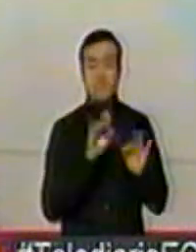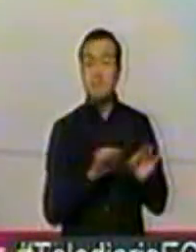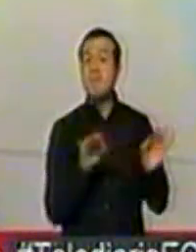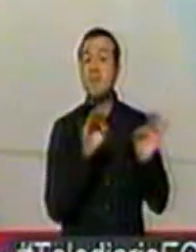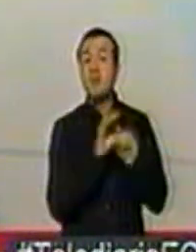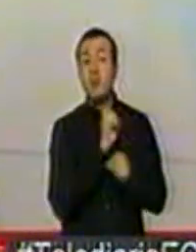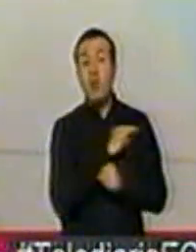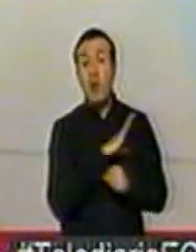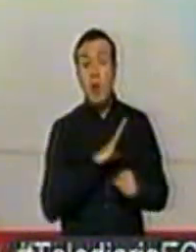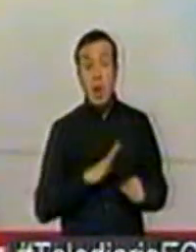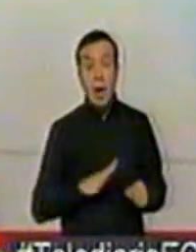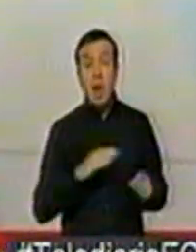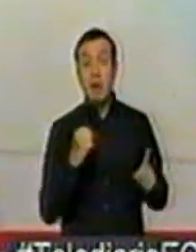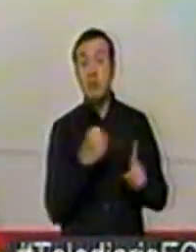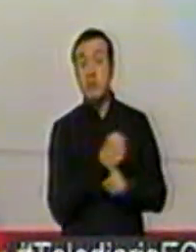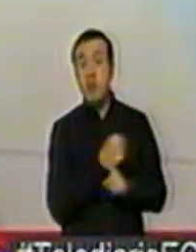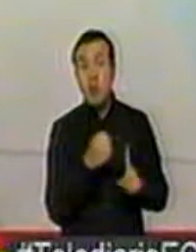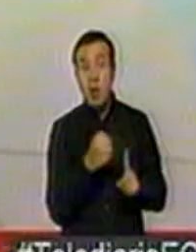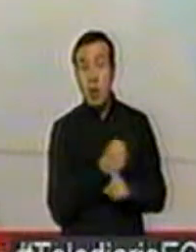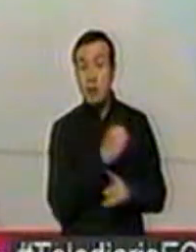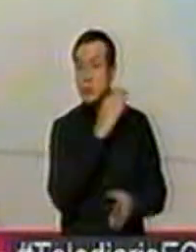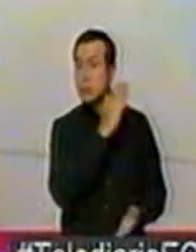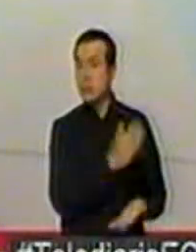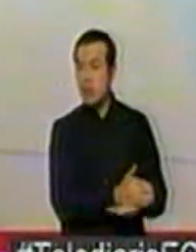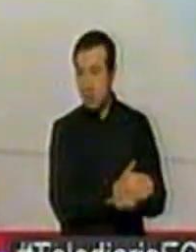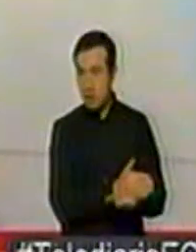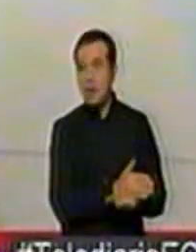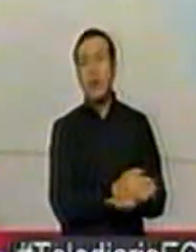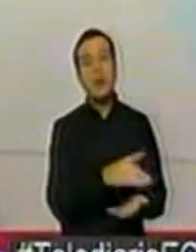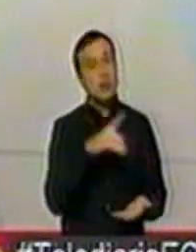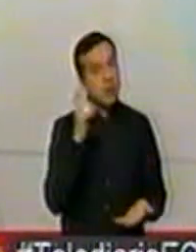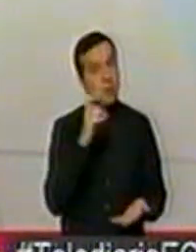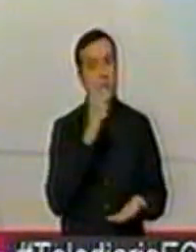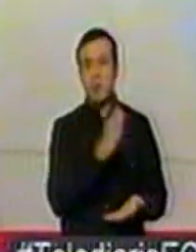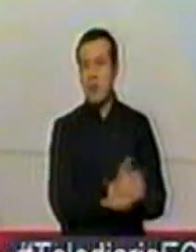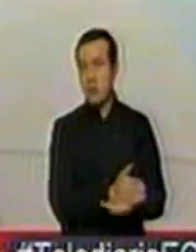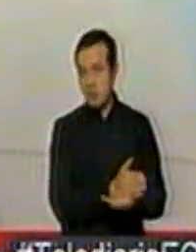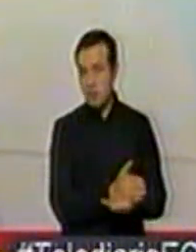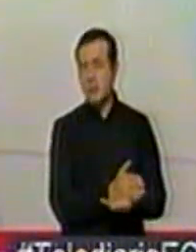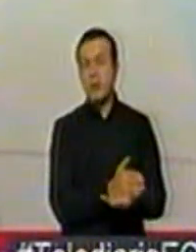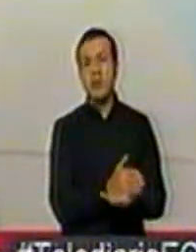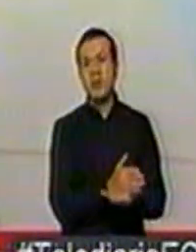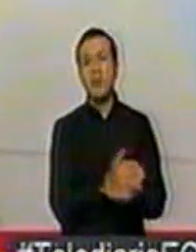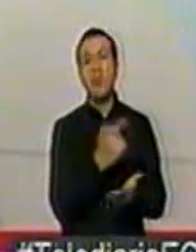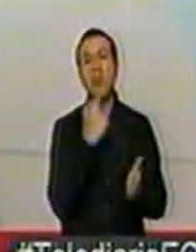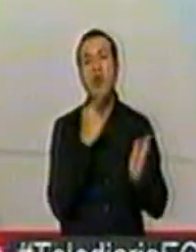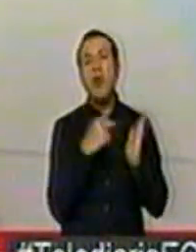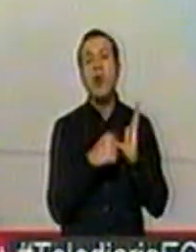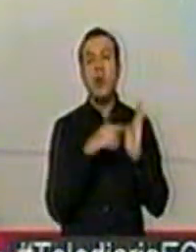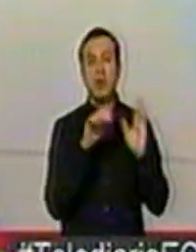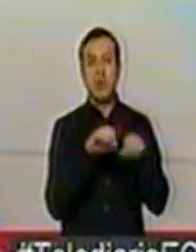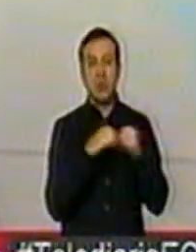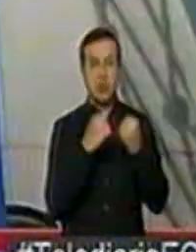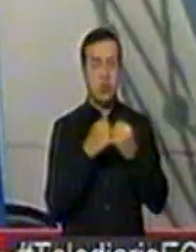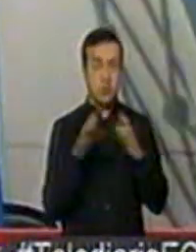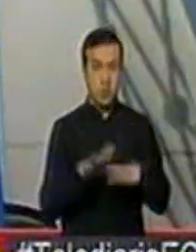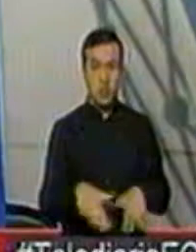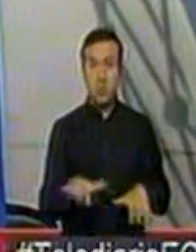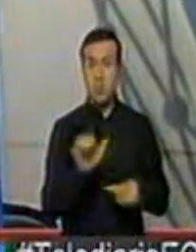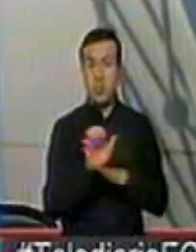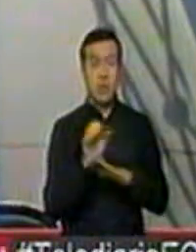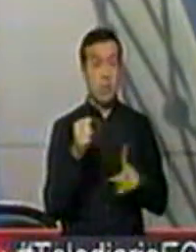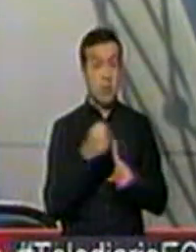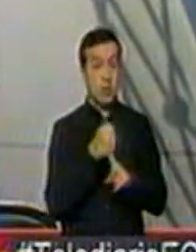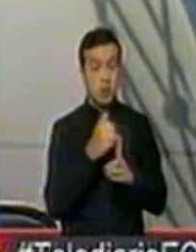prevenir acciones o comportamientos violentos por parte, digamos, de los miembros de la sociedad ecuatoriana. Y ahora hay que decir también